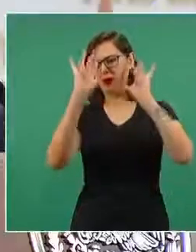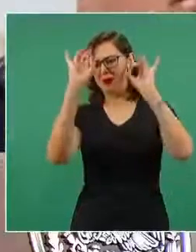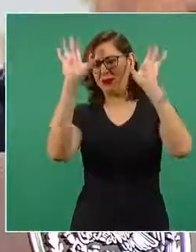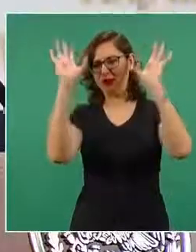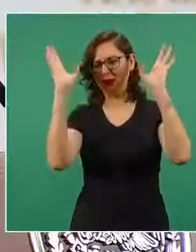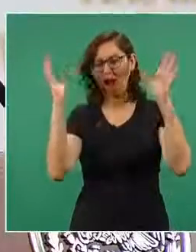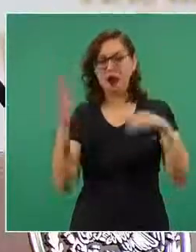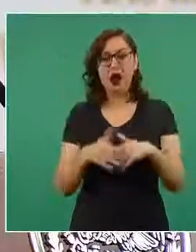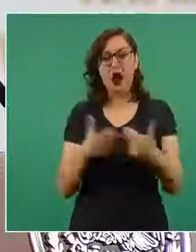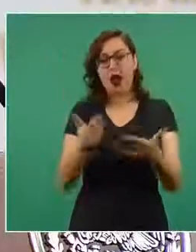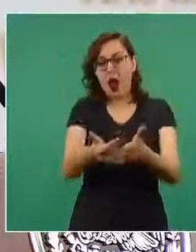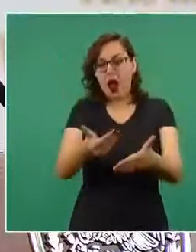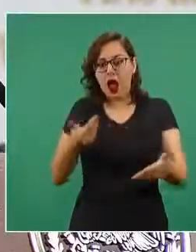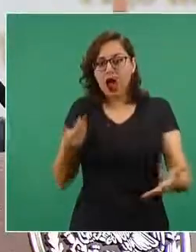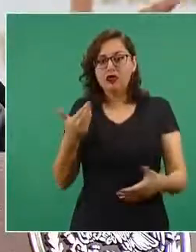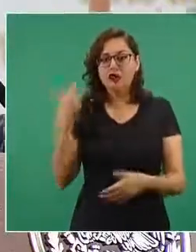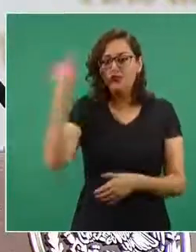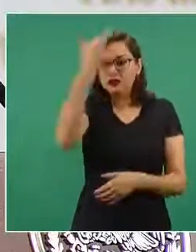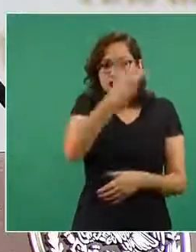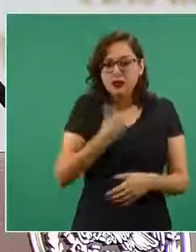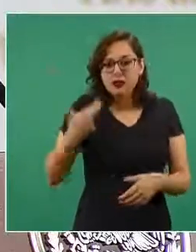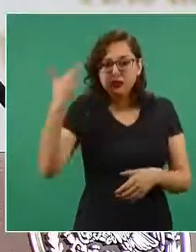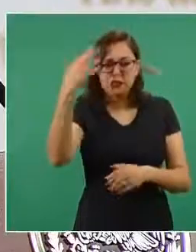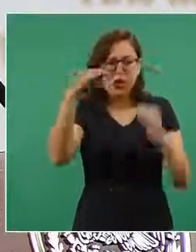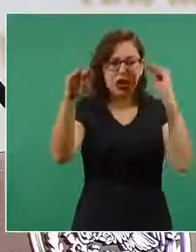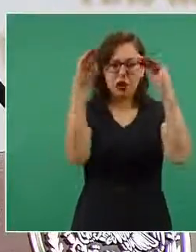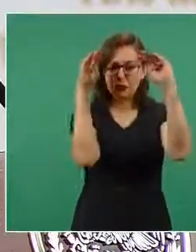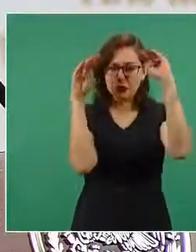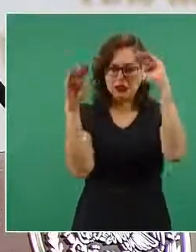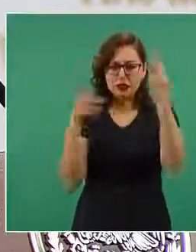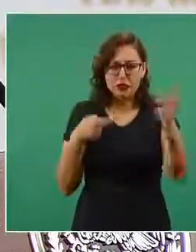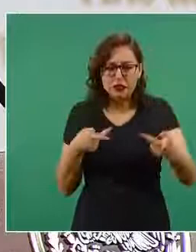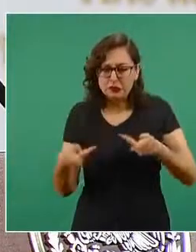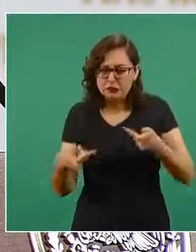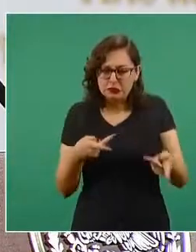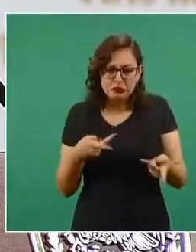No había un diagnóstico, no había una estrategia.